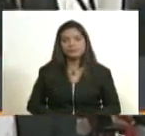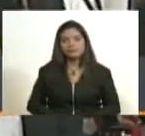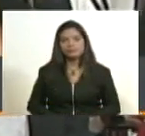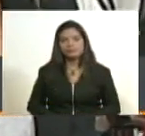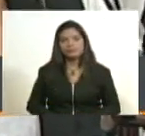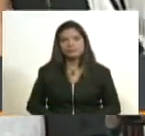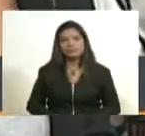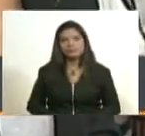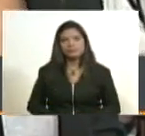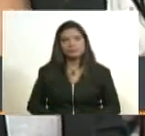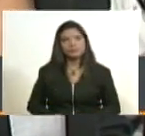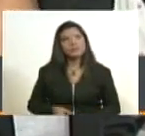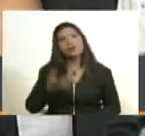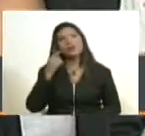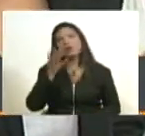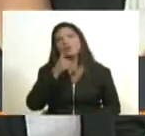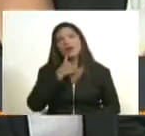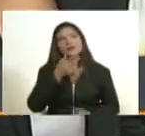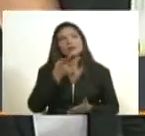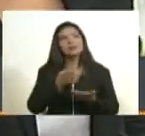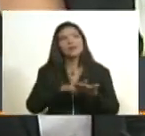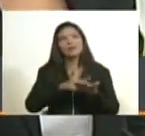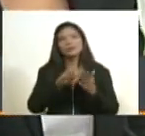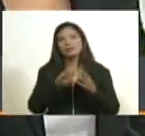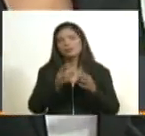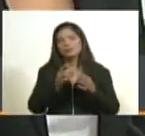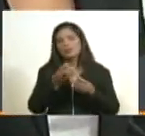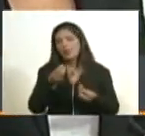Casi ninguna de esas palabras tiene traducción.